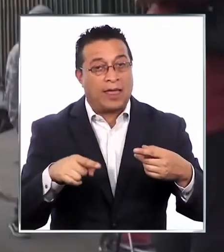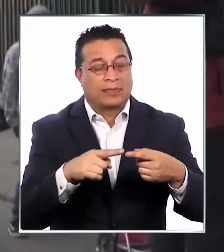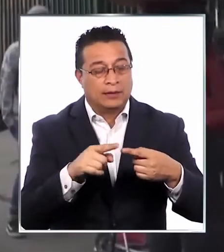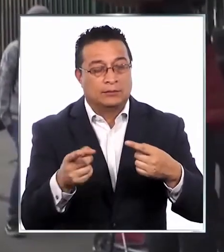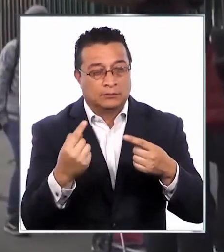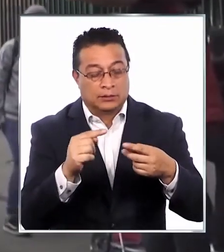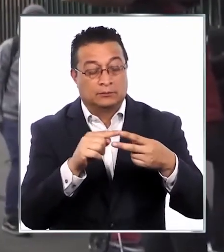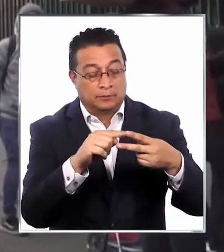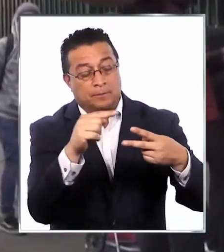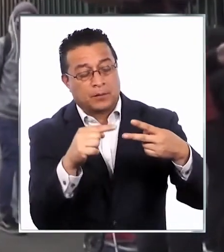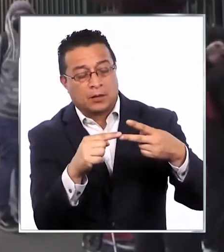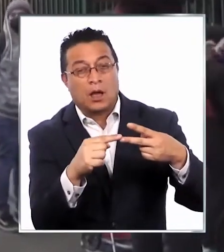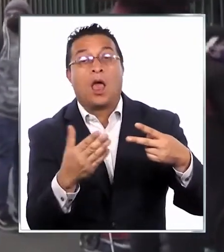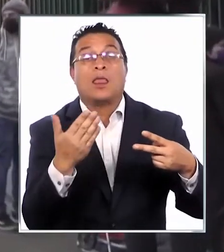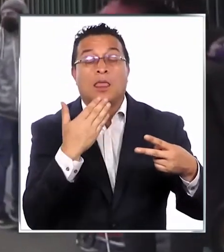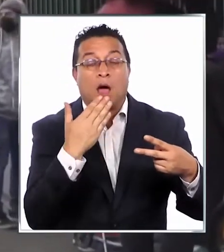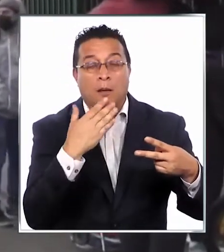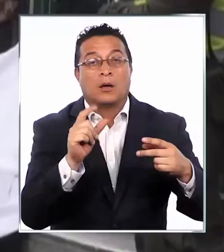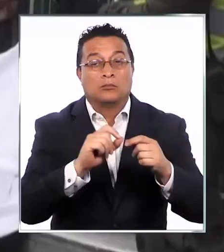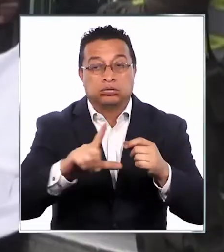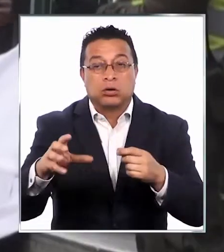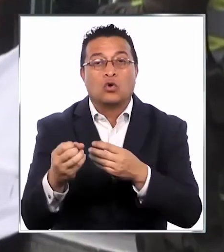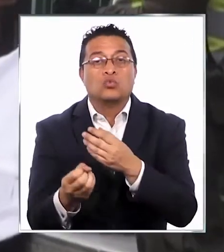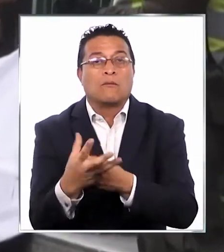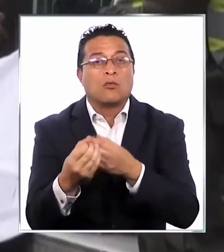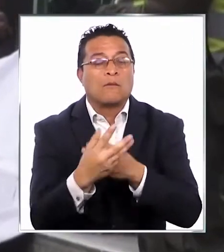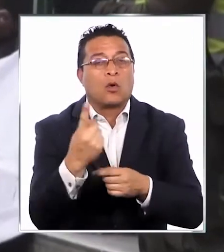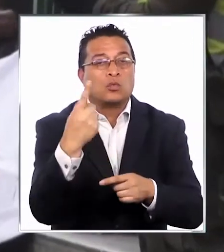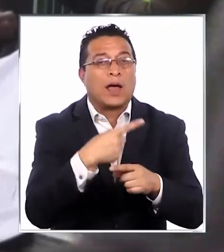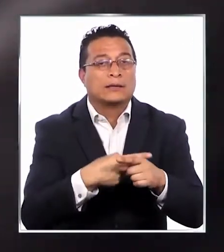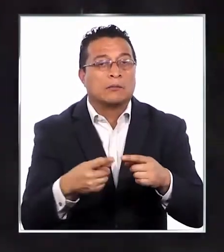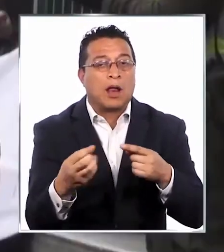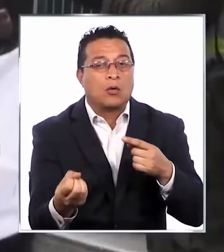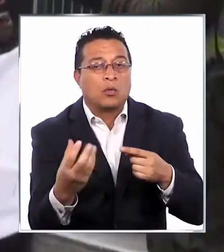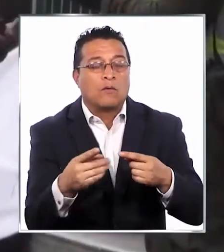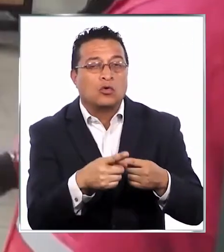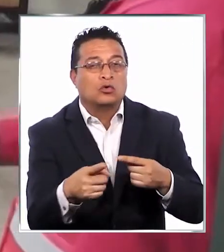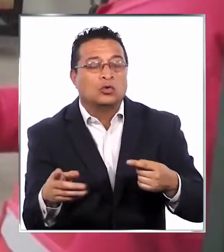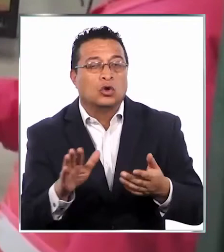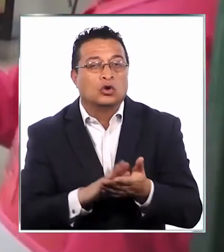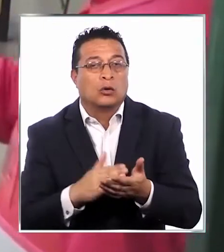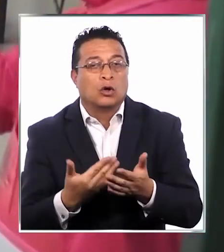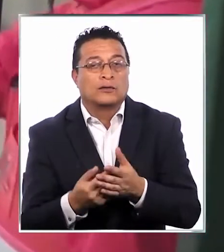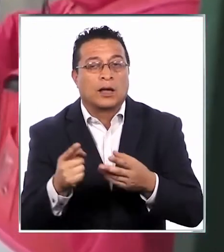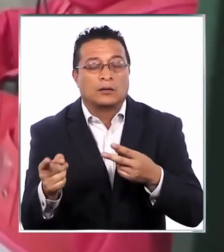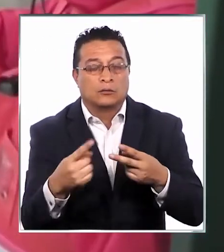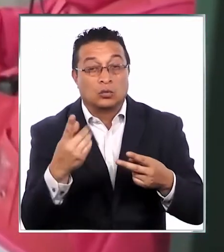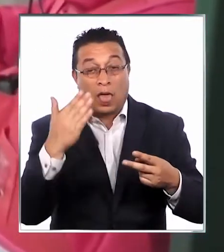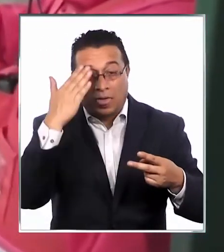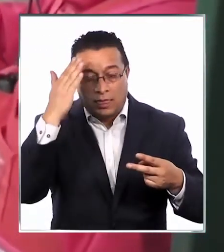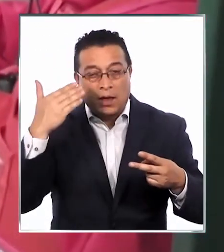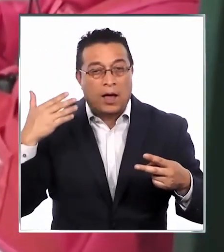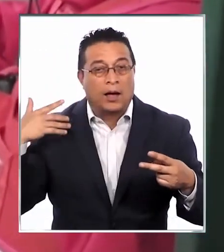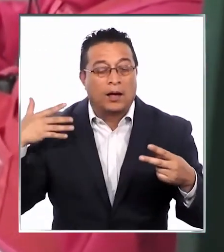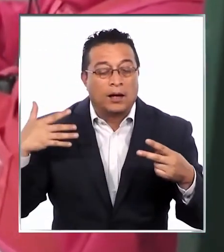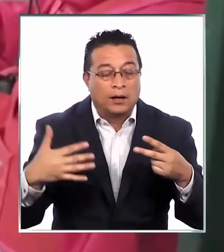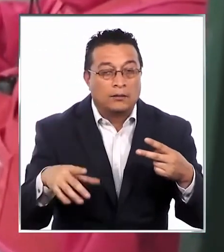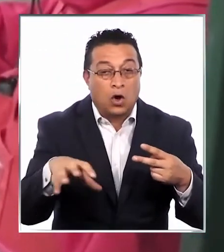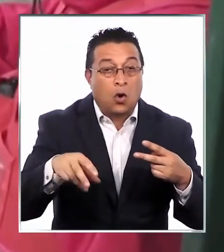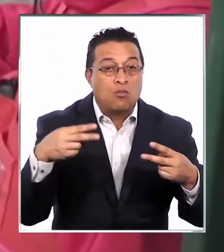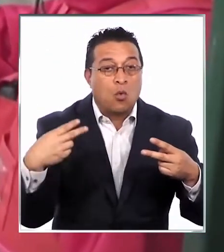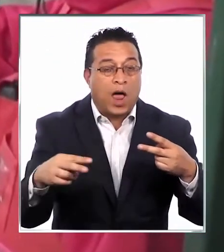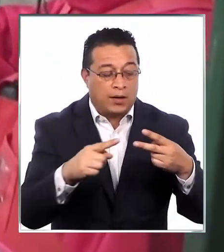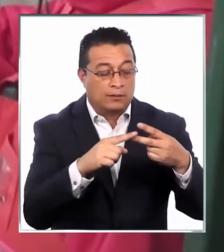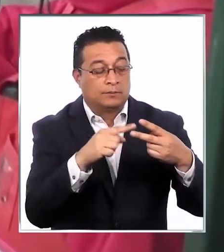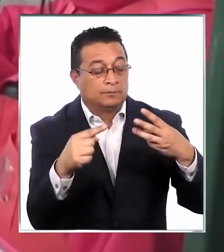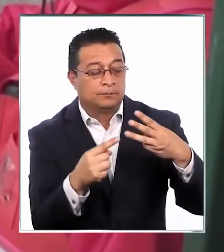para nosotros. Tomamos en cuenta la aparición de casos nuevos semanales o incluso en los últimos días en relación a una